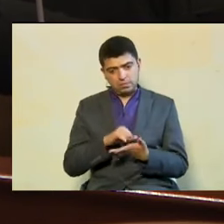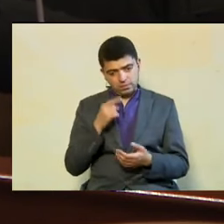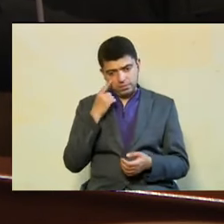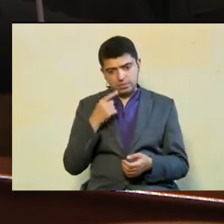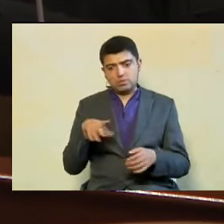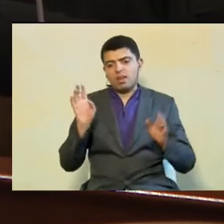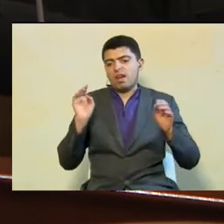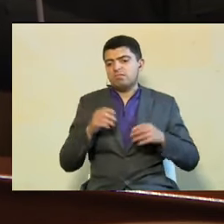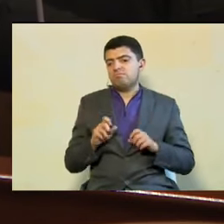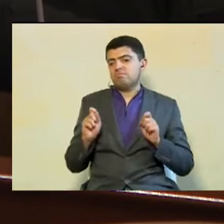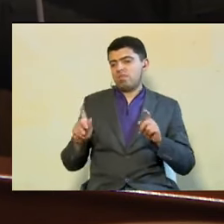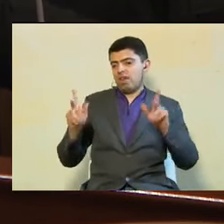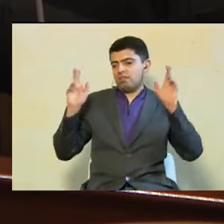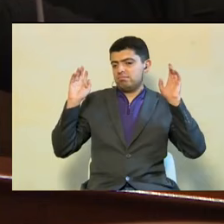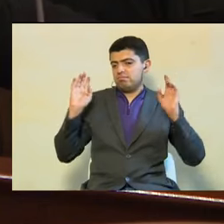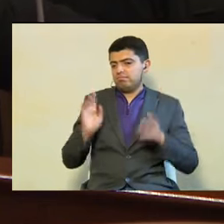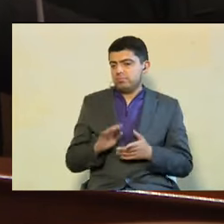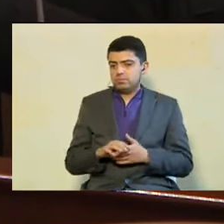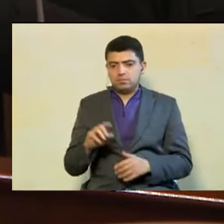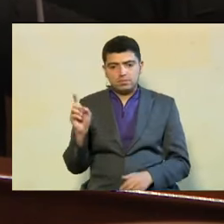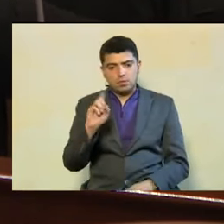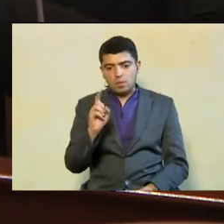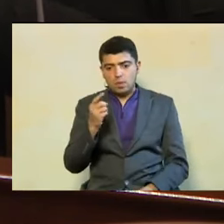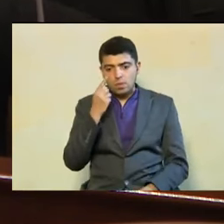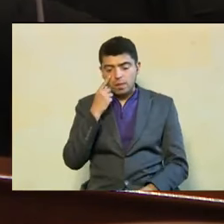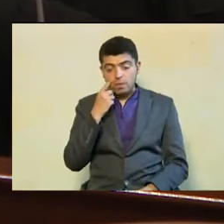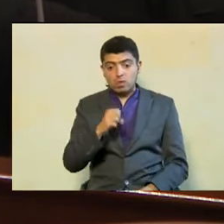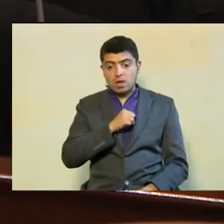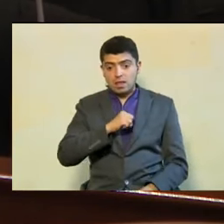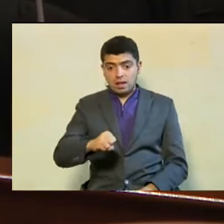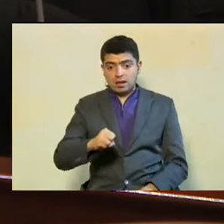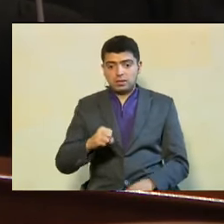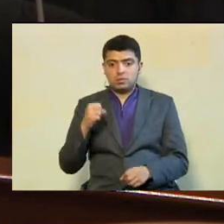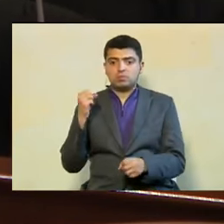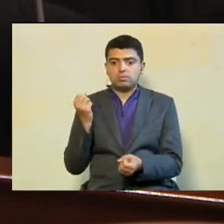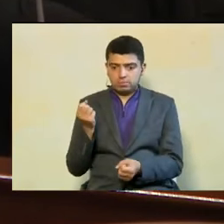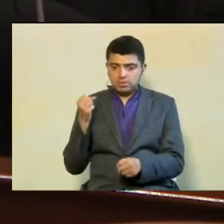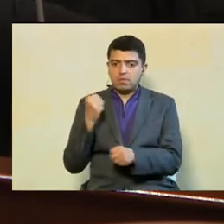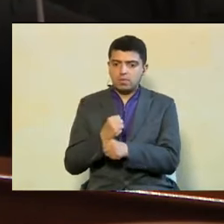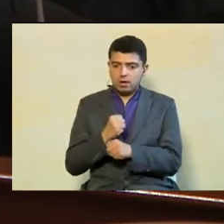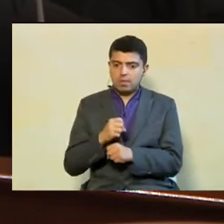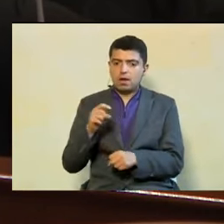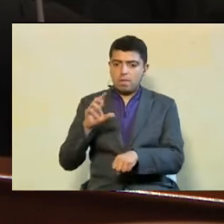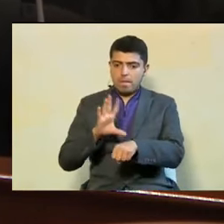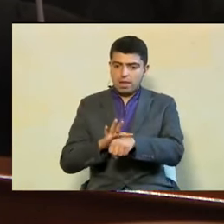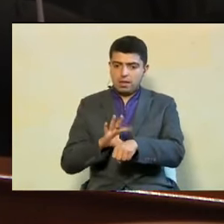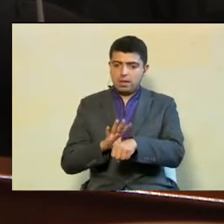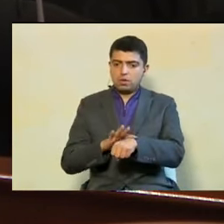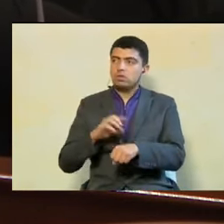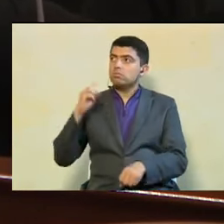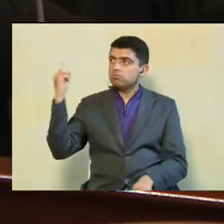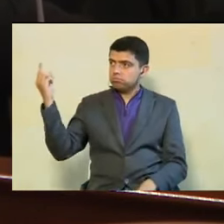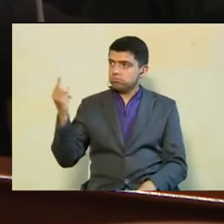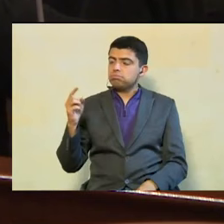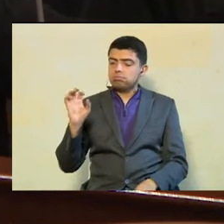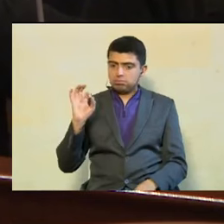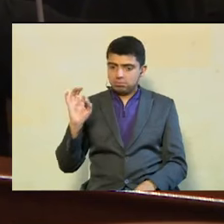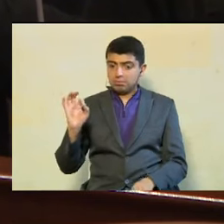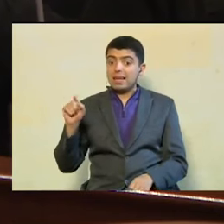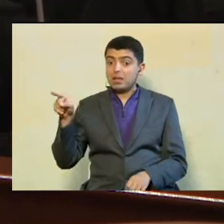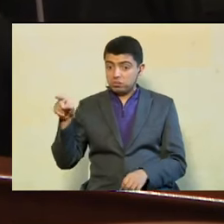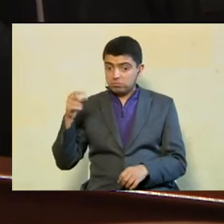médicos generales Sí y derecho al trabajo de los médicos cirujanos estéticos plásticos